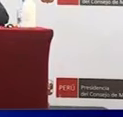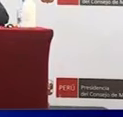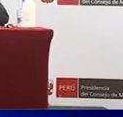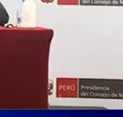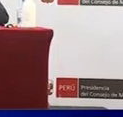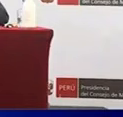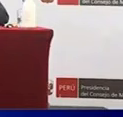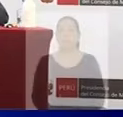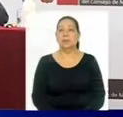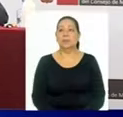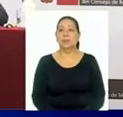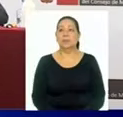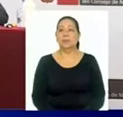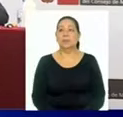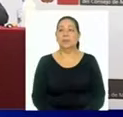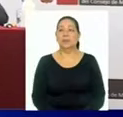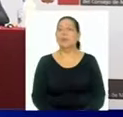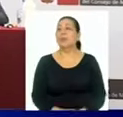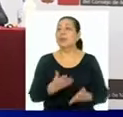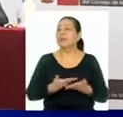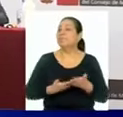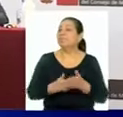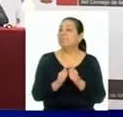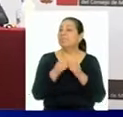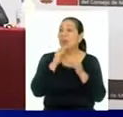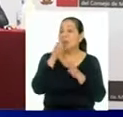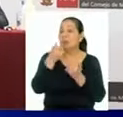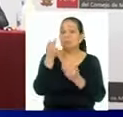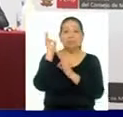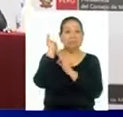pase al ministro Eliche para iniciar la conferencia.